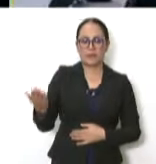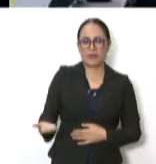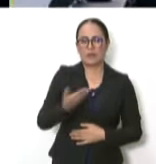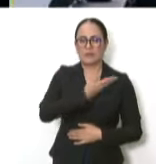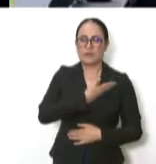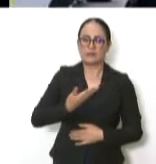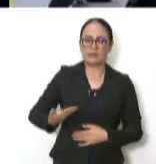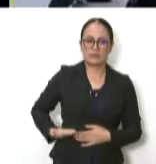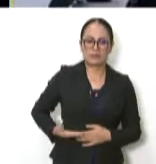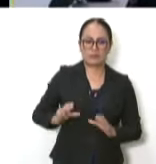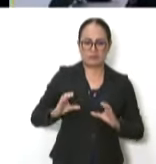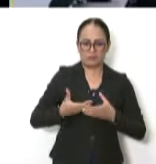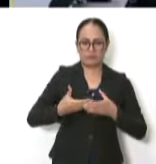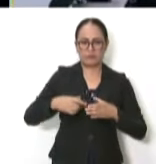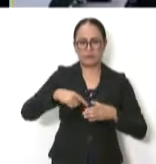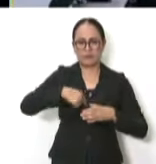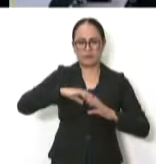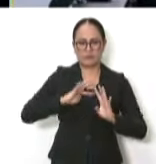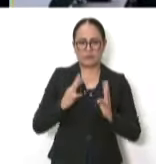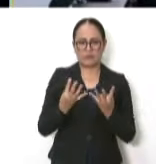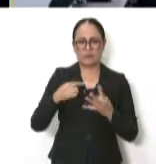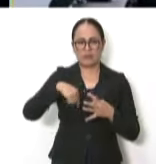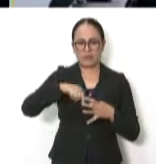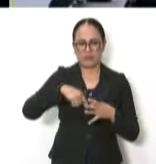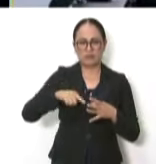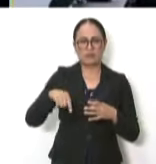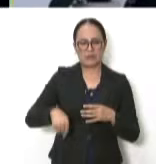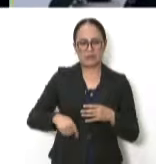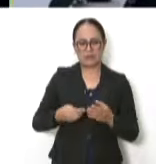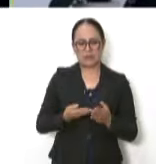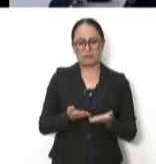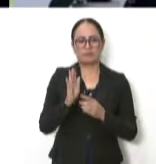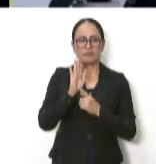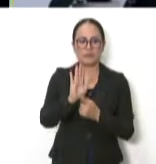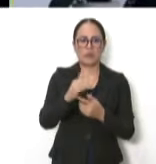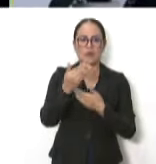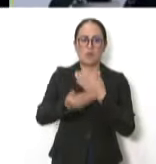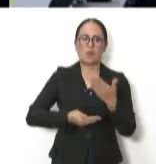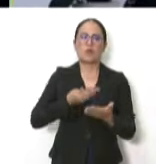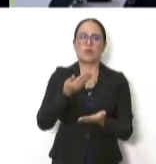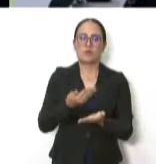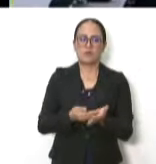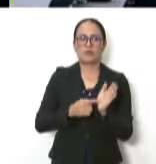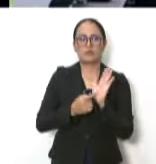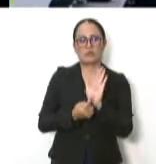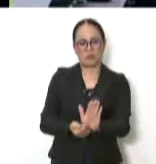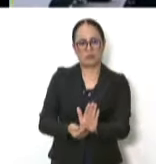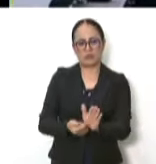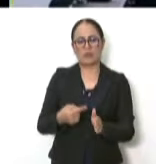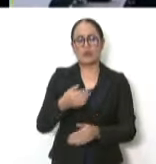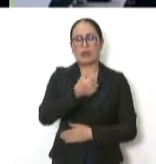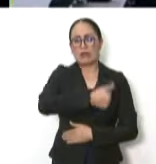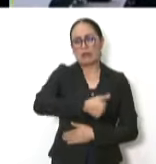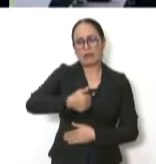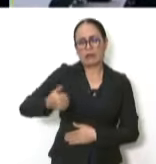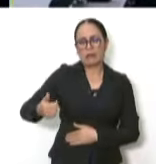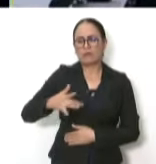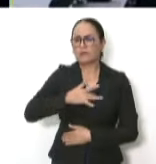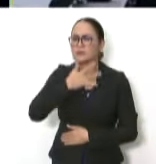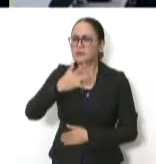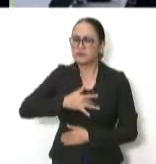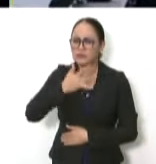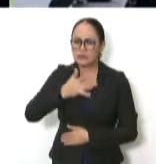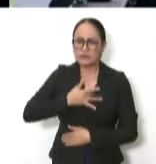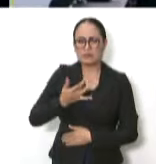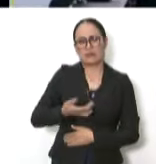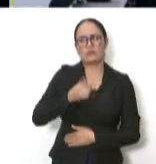comisionado presidente, se presenta al pleno de este instituto el proyecto de acuerdo mediante el cual se somete a su consideración,